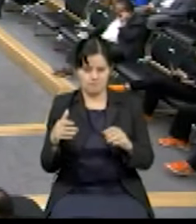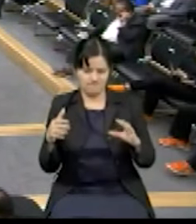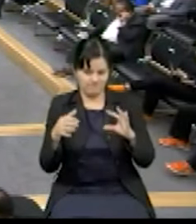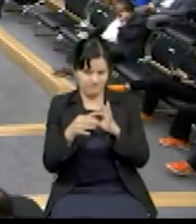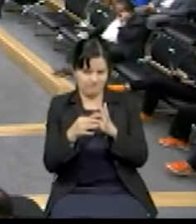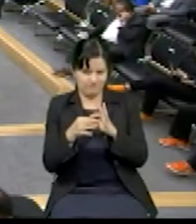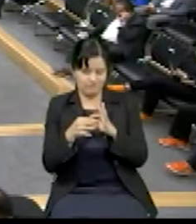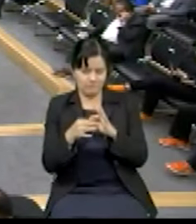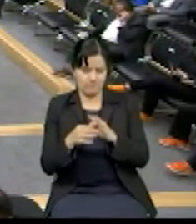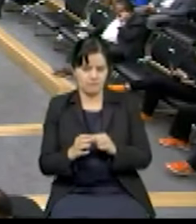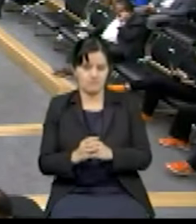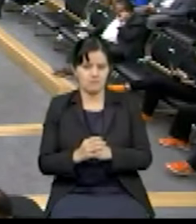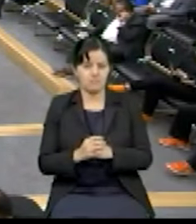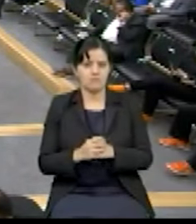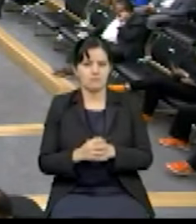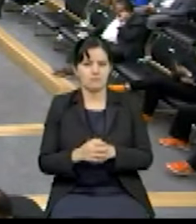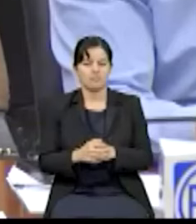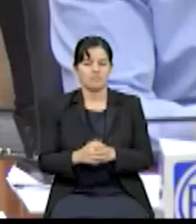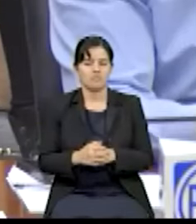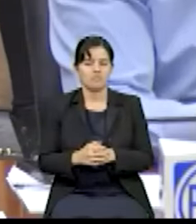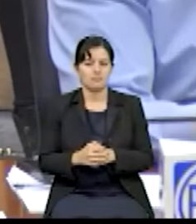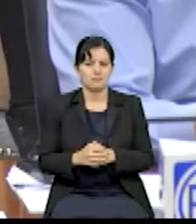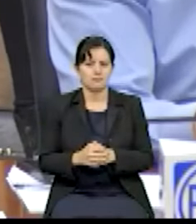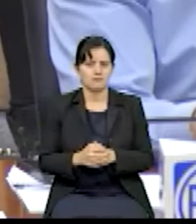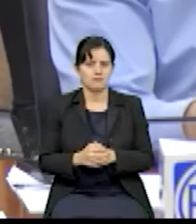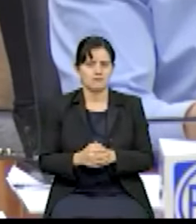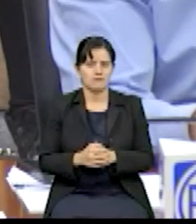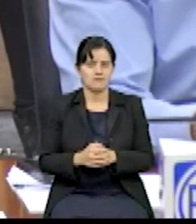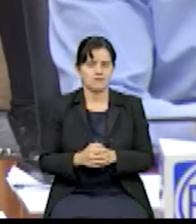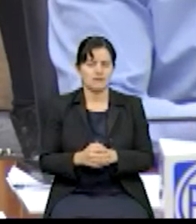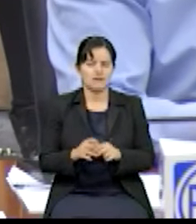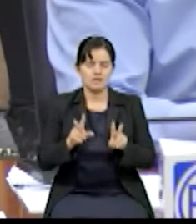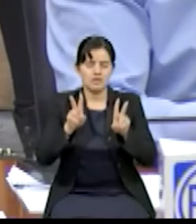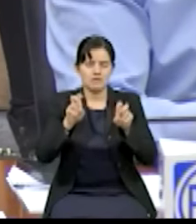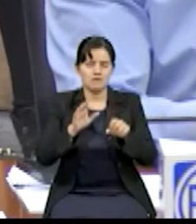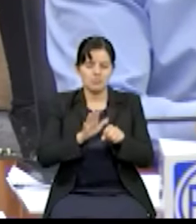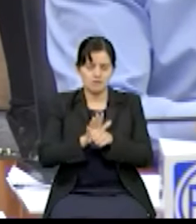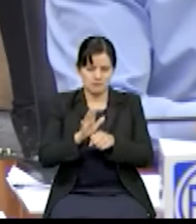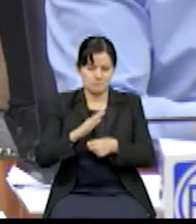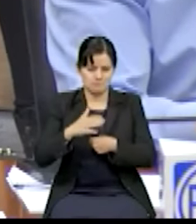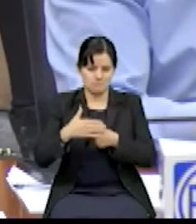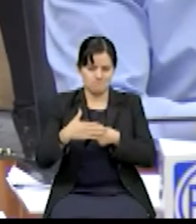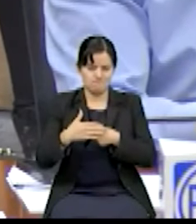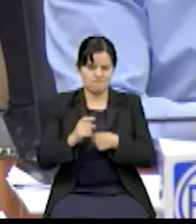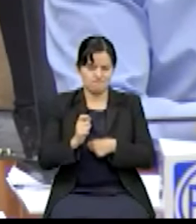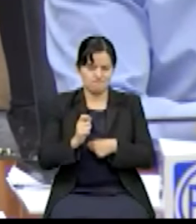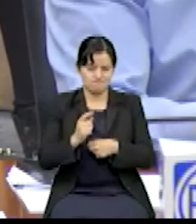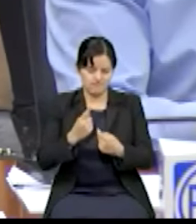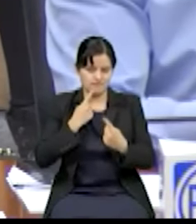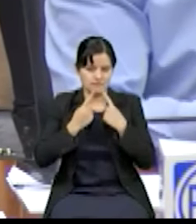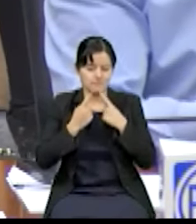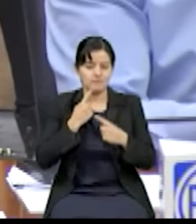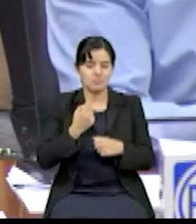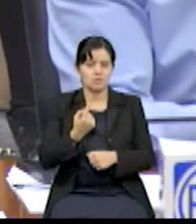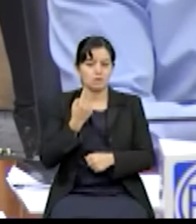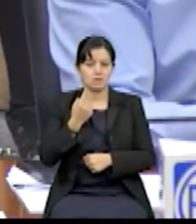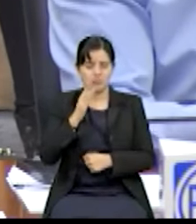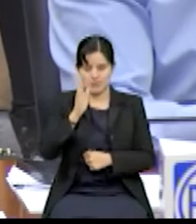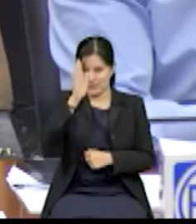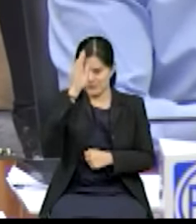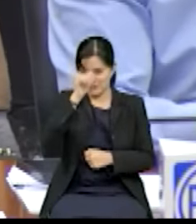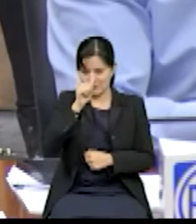electoral. Martín, nos llama la atención todo esto que nos dices, porque, consejero, porque el presidente de la República lo ve de otra manera. hoy